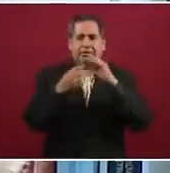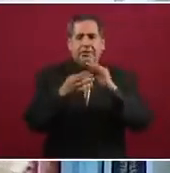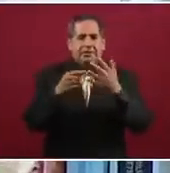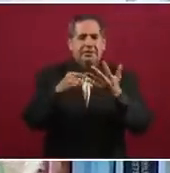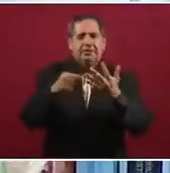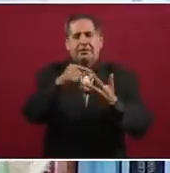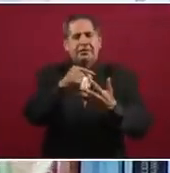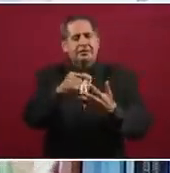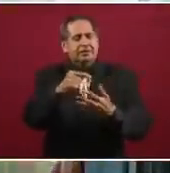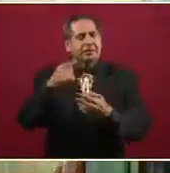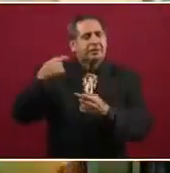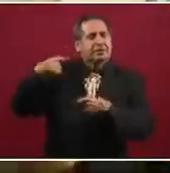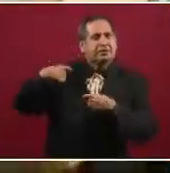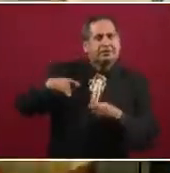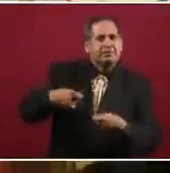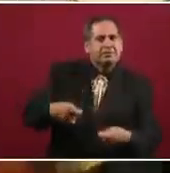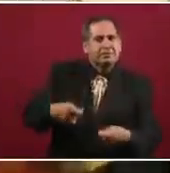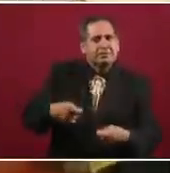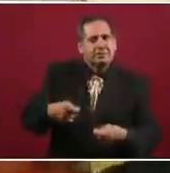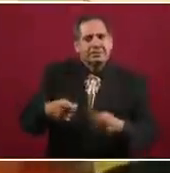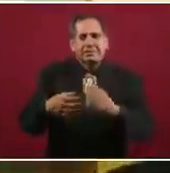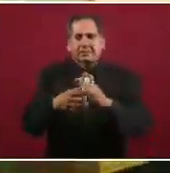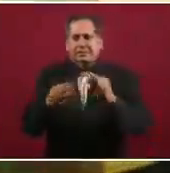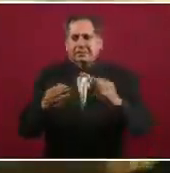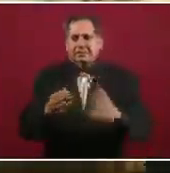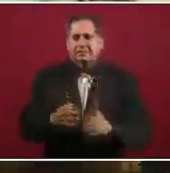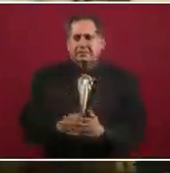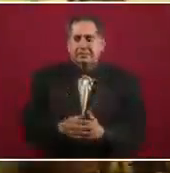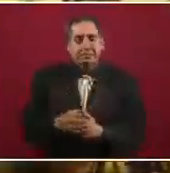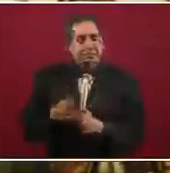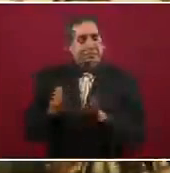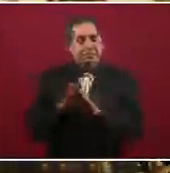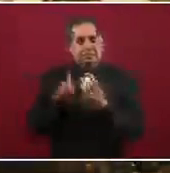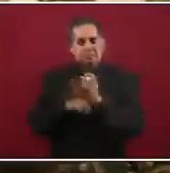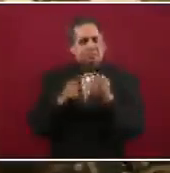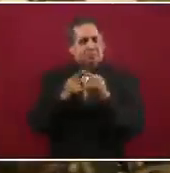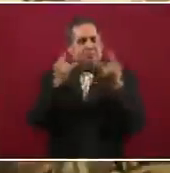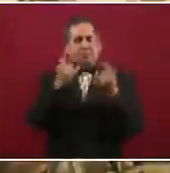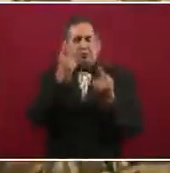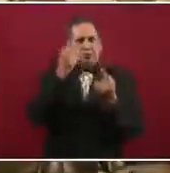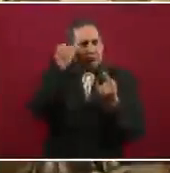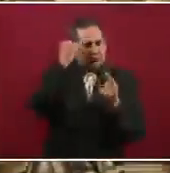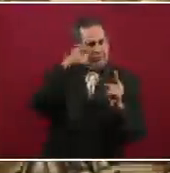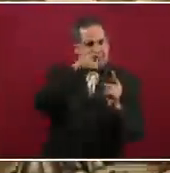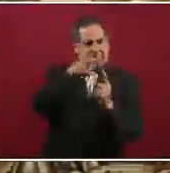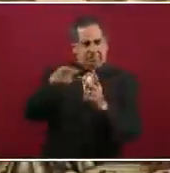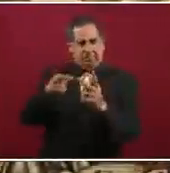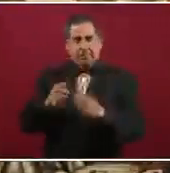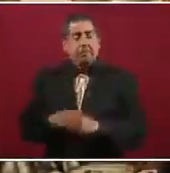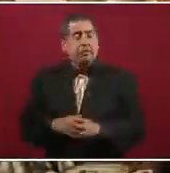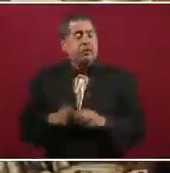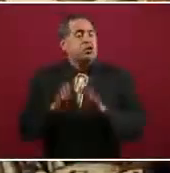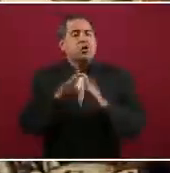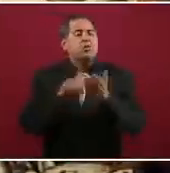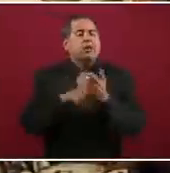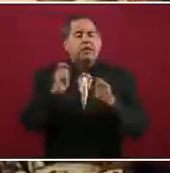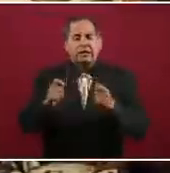orgullosamente venimos de eso. Y la memoria histórica tiene dos fenómenos. Tiene un fenómeno